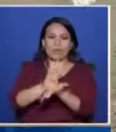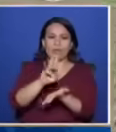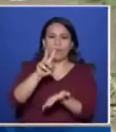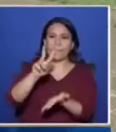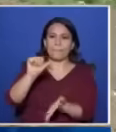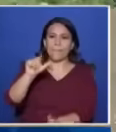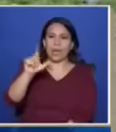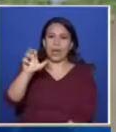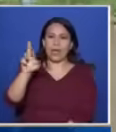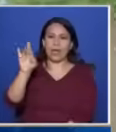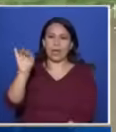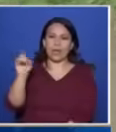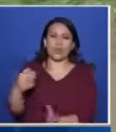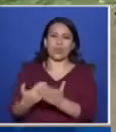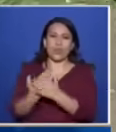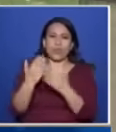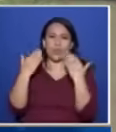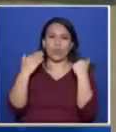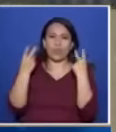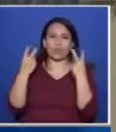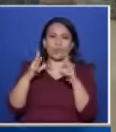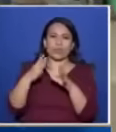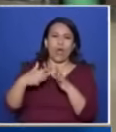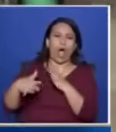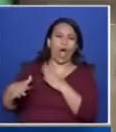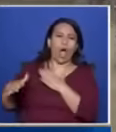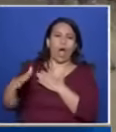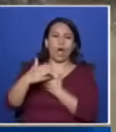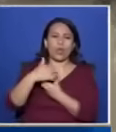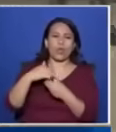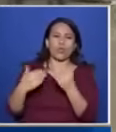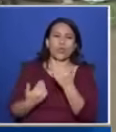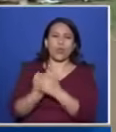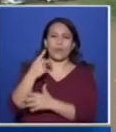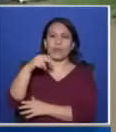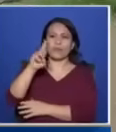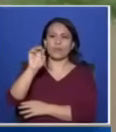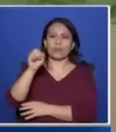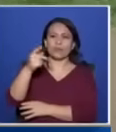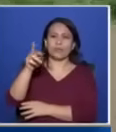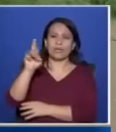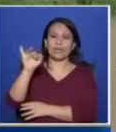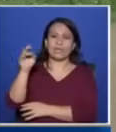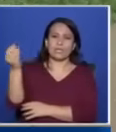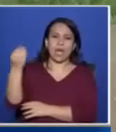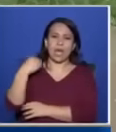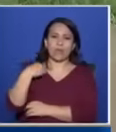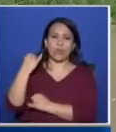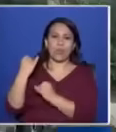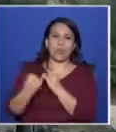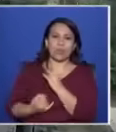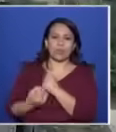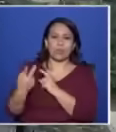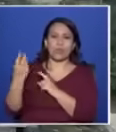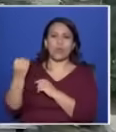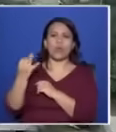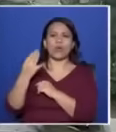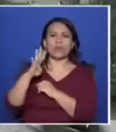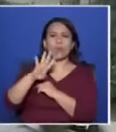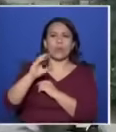Nueva Guayaquil. Todos ubicados en el distrito Nueva Prosperina, en el que, según el último censo de población, habitan unas